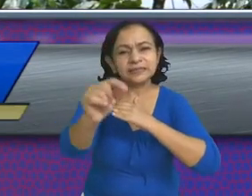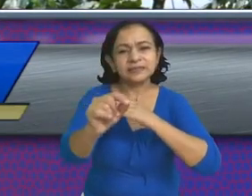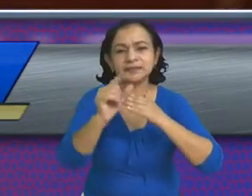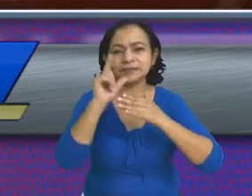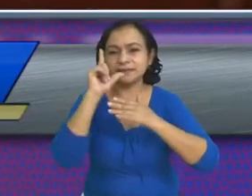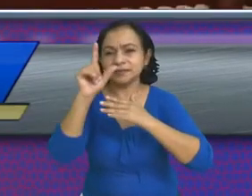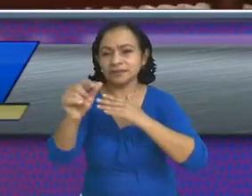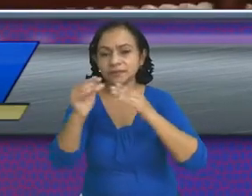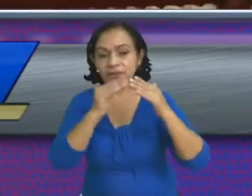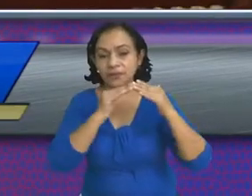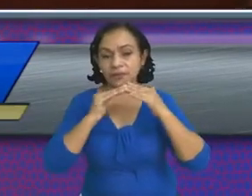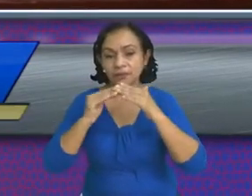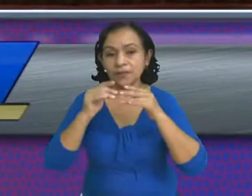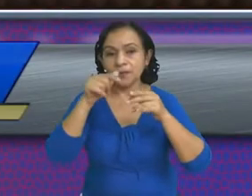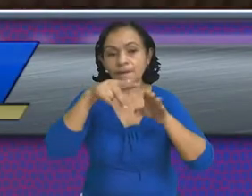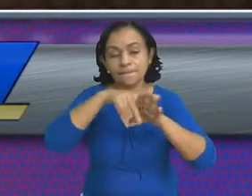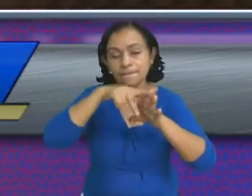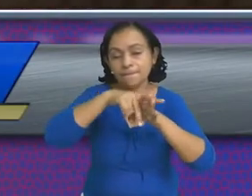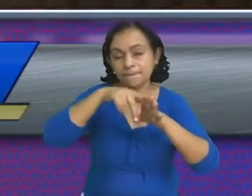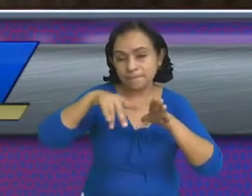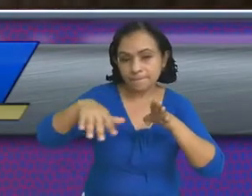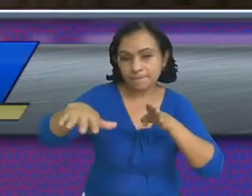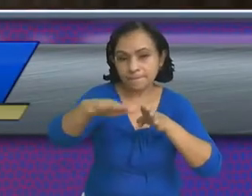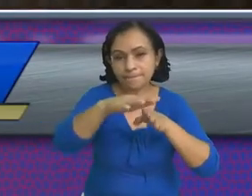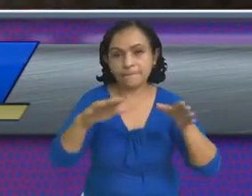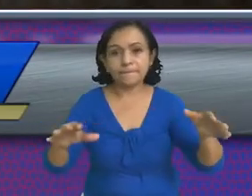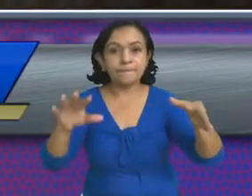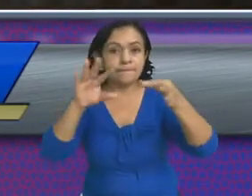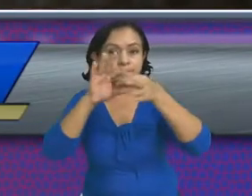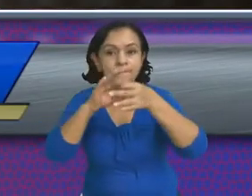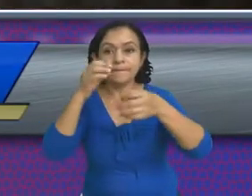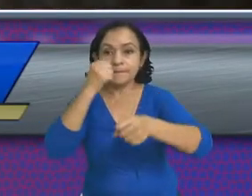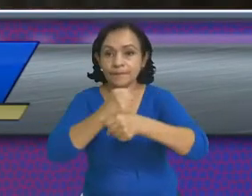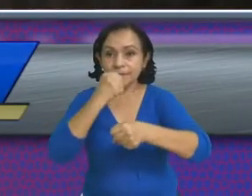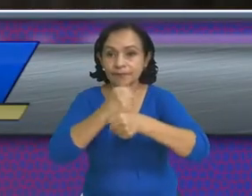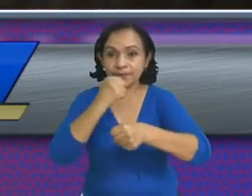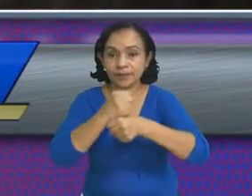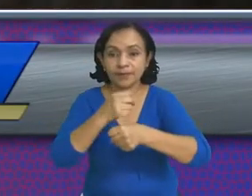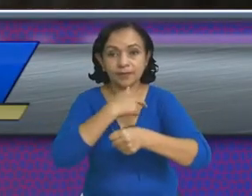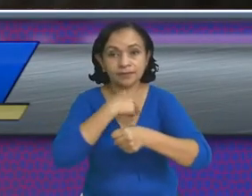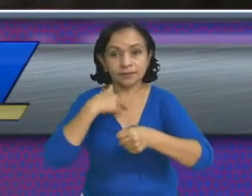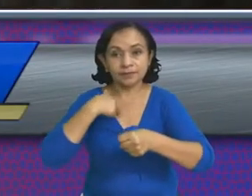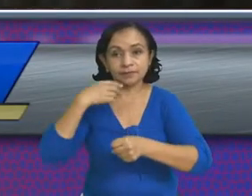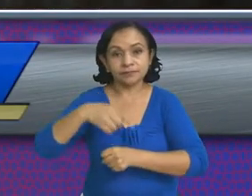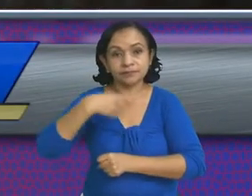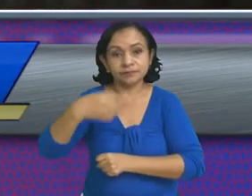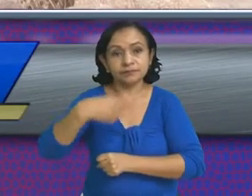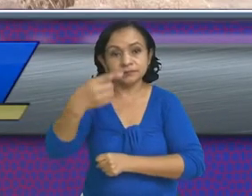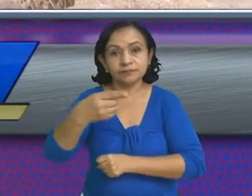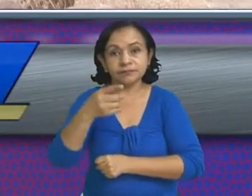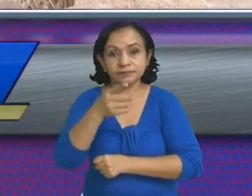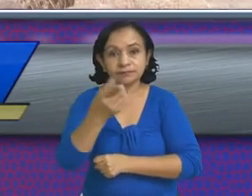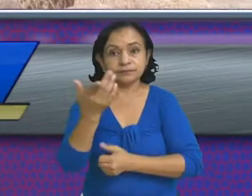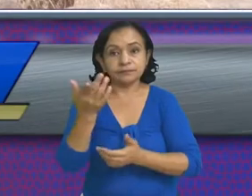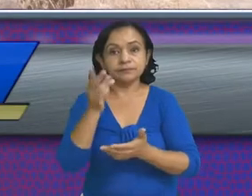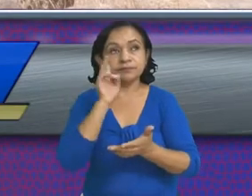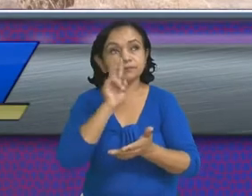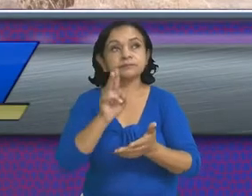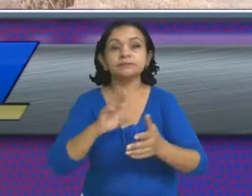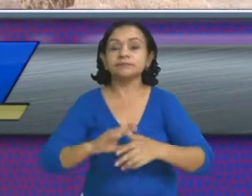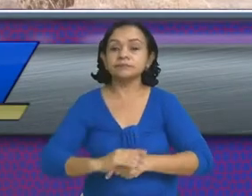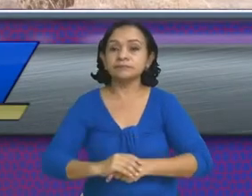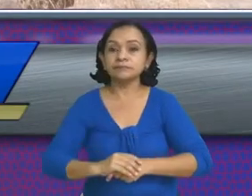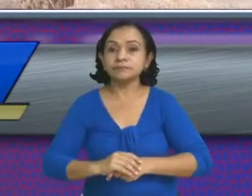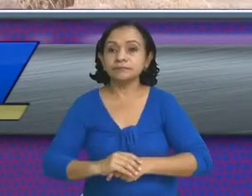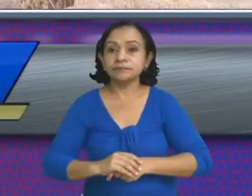tradicionales urbanos, de los centros poblaciones, pero que son parte, ¿no?, de ese trabajo que ustedes realizan cotidianamente llevando eso que está en pantalla. Claro, y